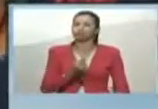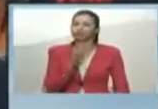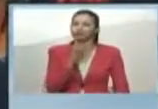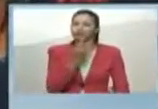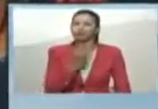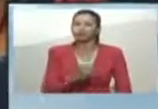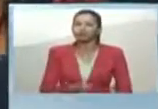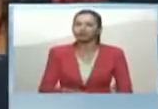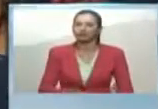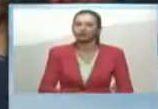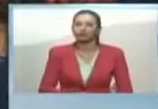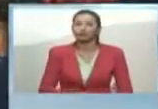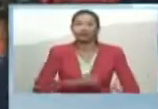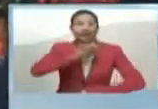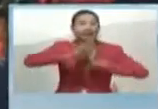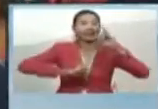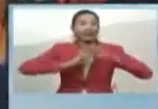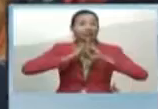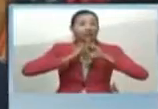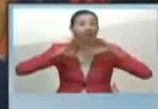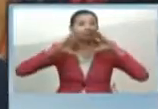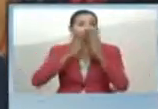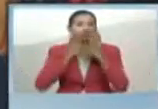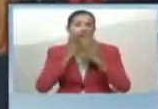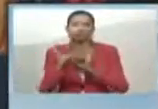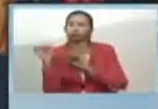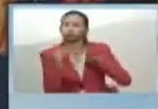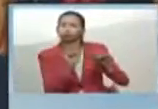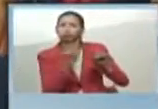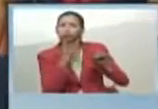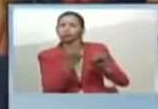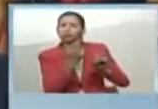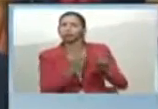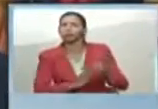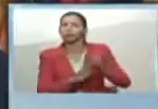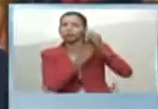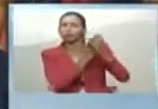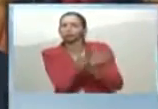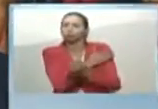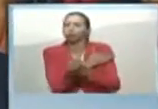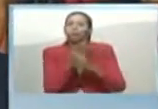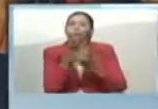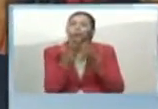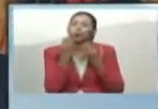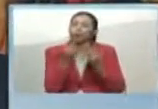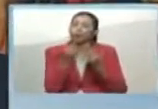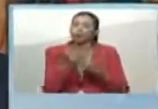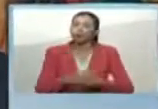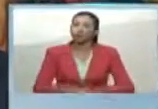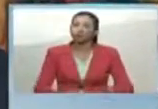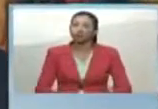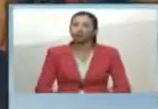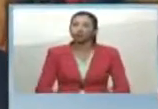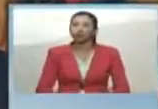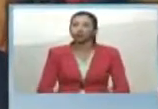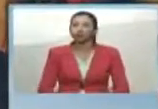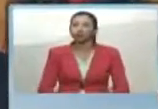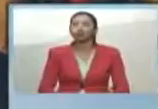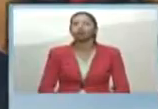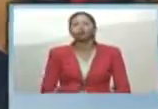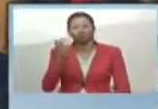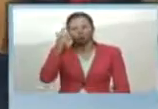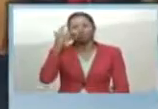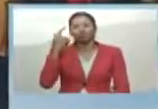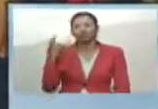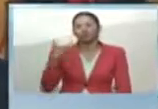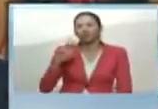reacción internacional contra esas vocerías. ¿Cómo es posible, por ejemplo, de que un poder, por más que sea importante, usted y yo estuvimos